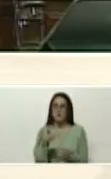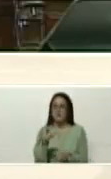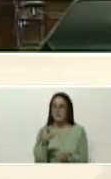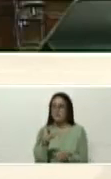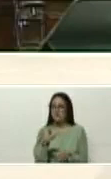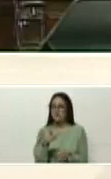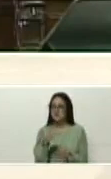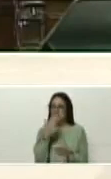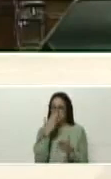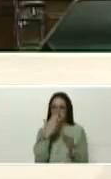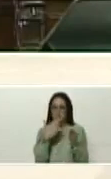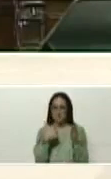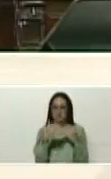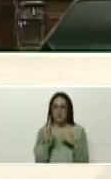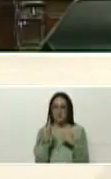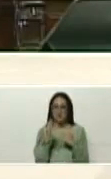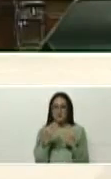y eterno ya